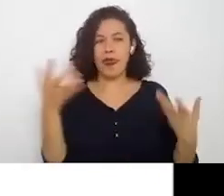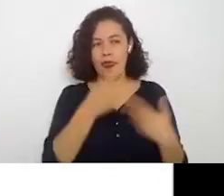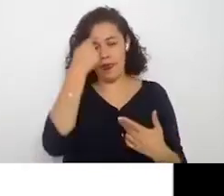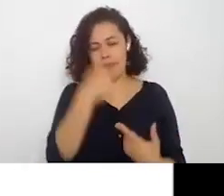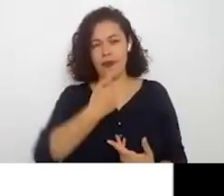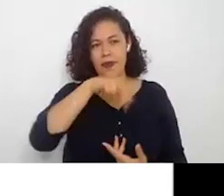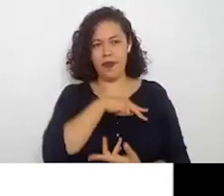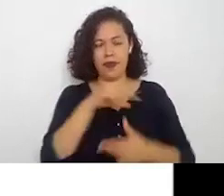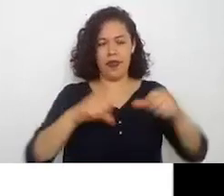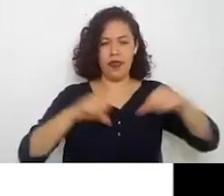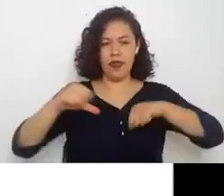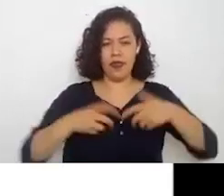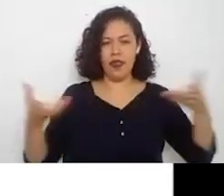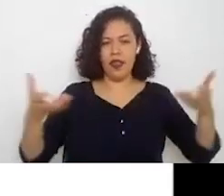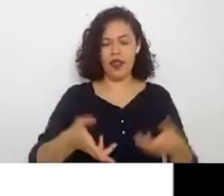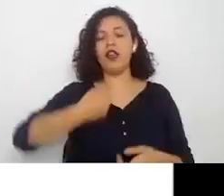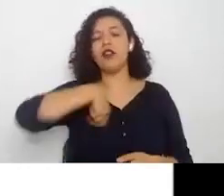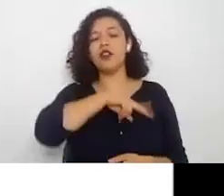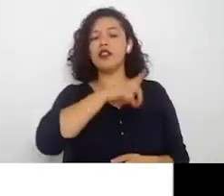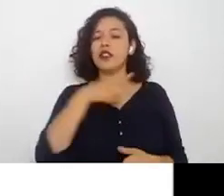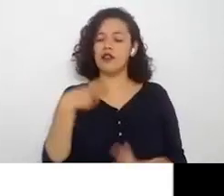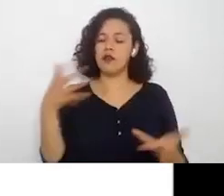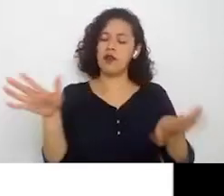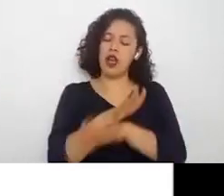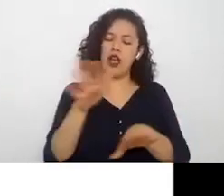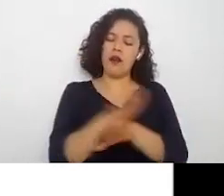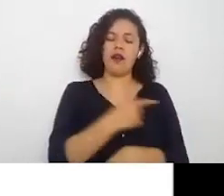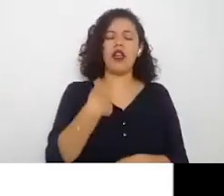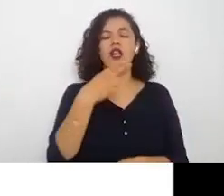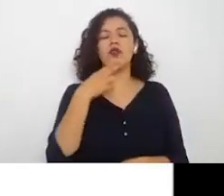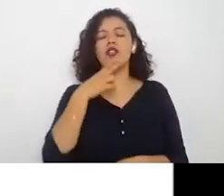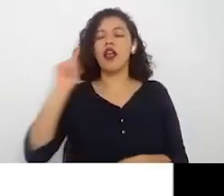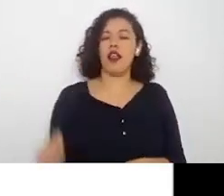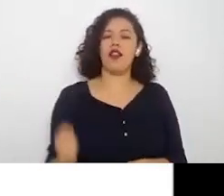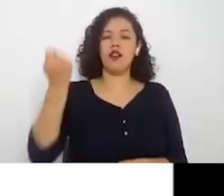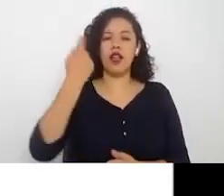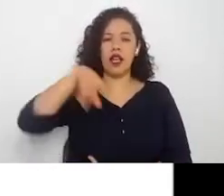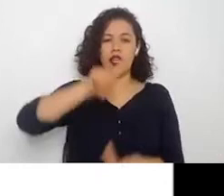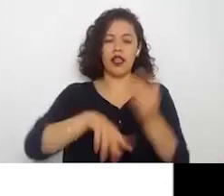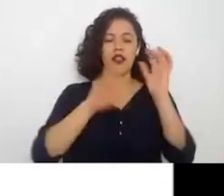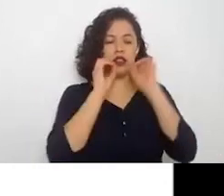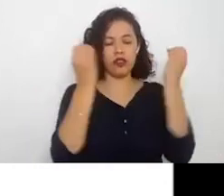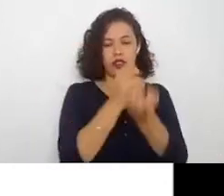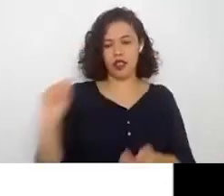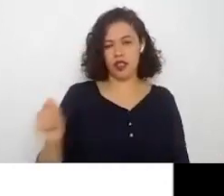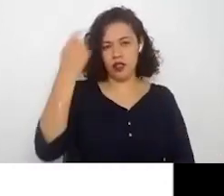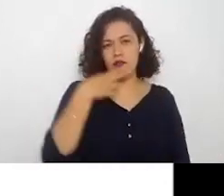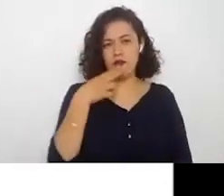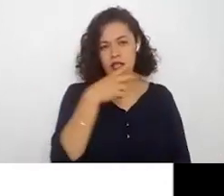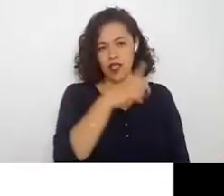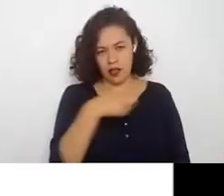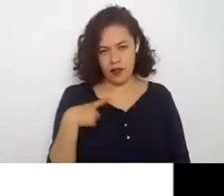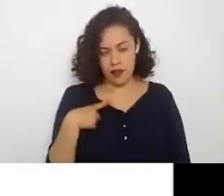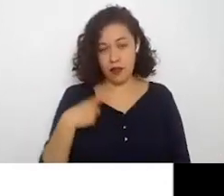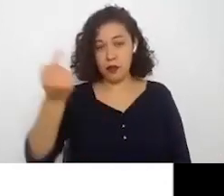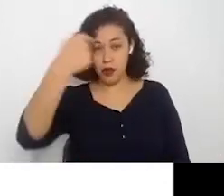quehacer, ¿verdad? Y que debemos de modificar e implementar las tecnologías dentro de nuestra organización. Yo los invito